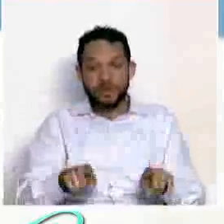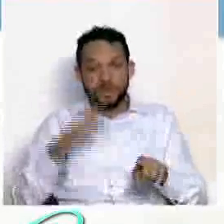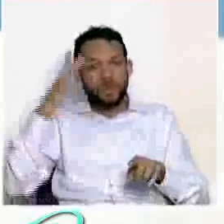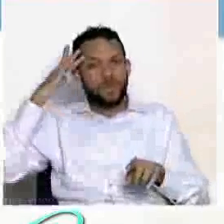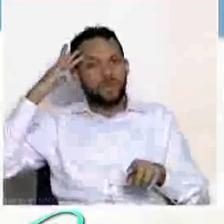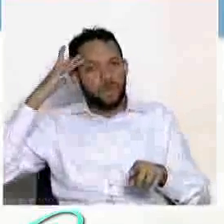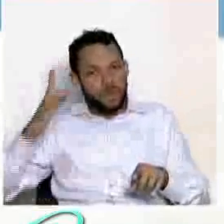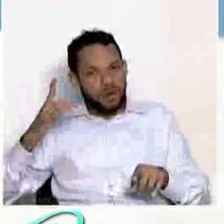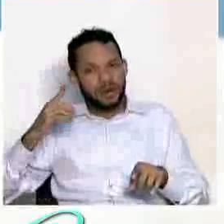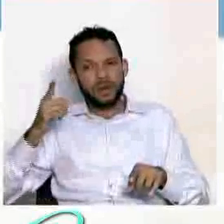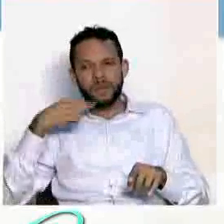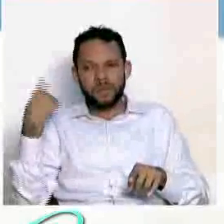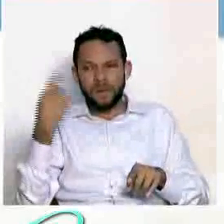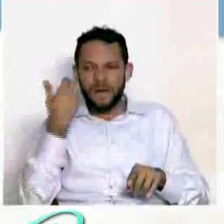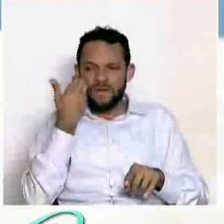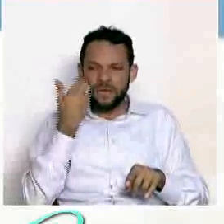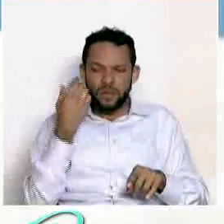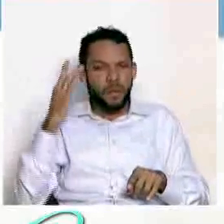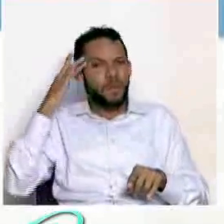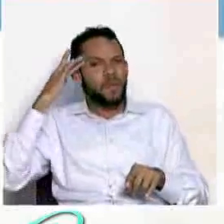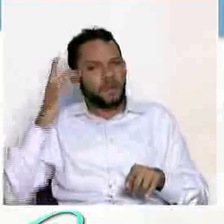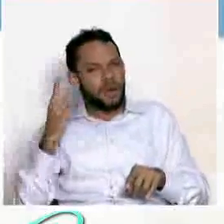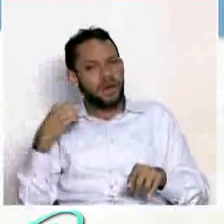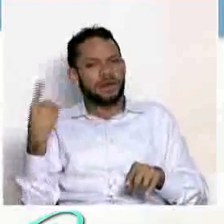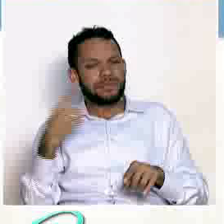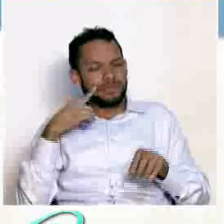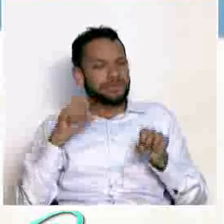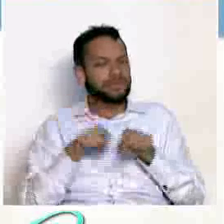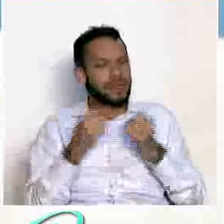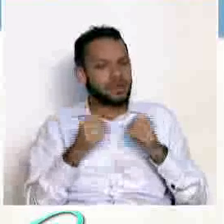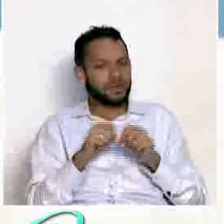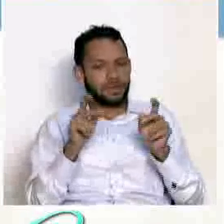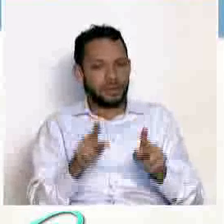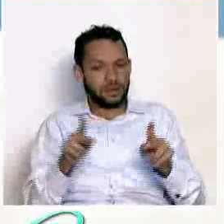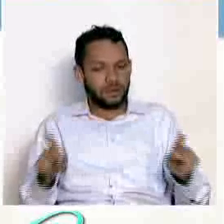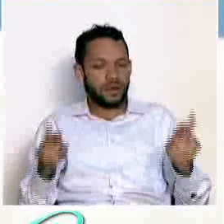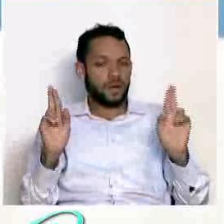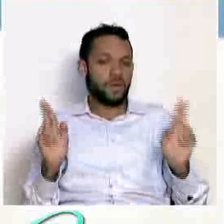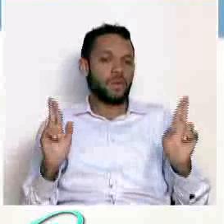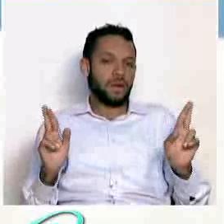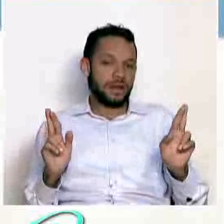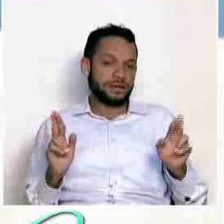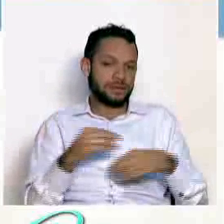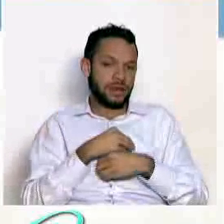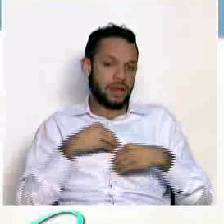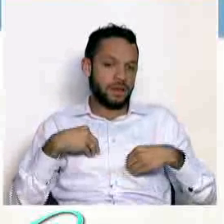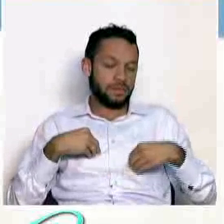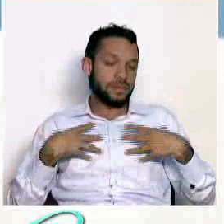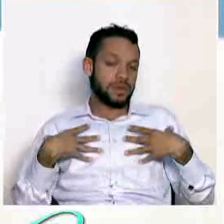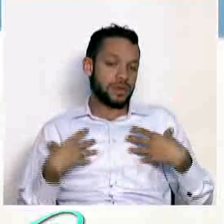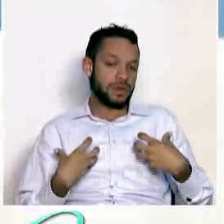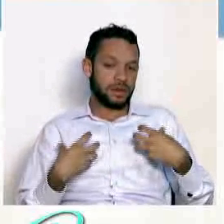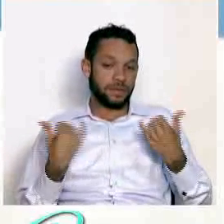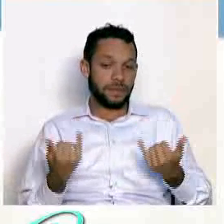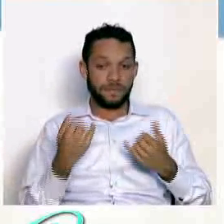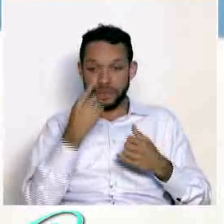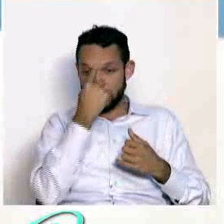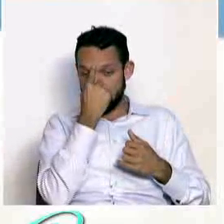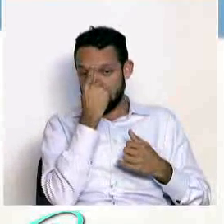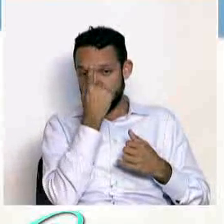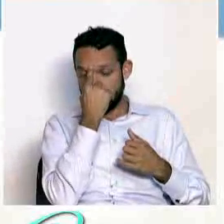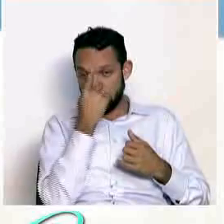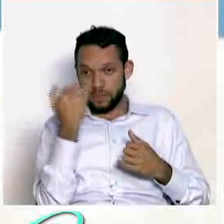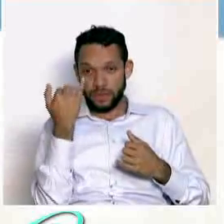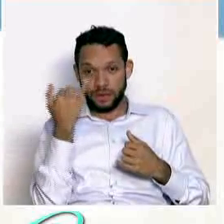qué yo llegué a ese proceso de enfermedad. Ojalá todos los pacientes pudieran tener esa experiencia. En la India hay